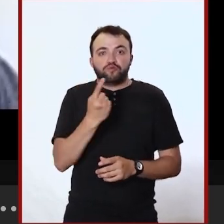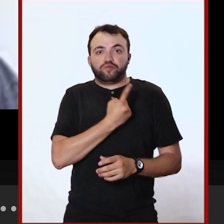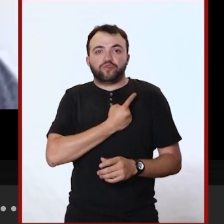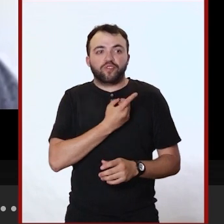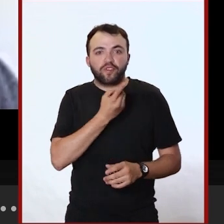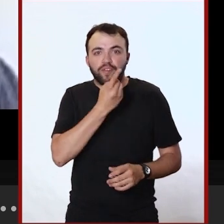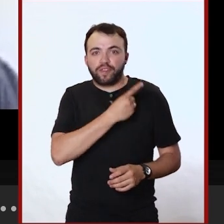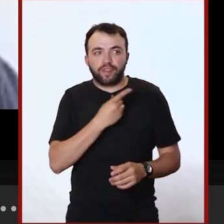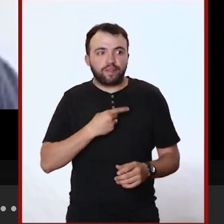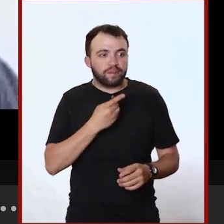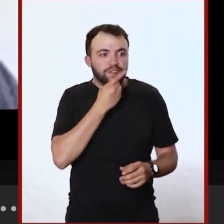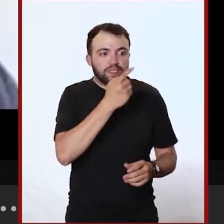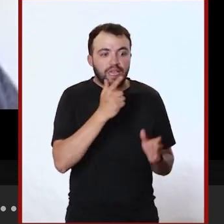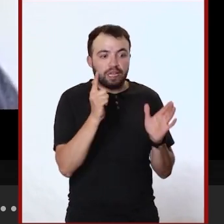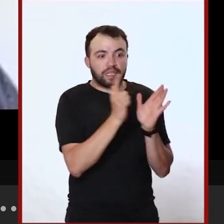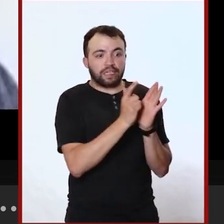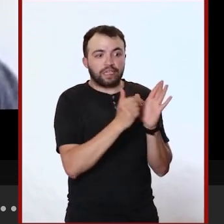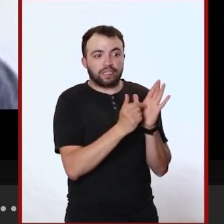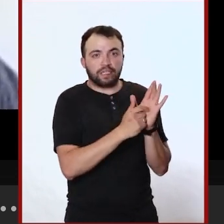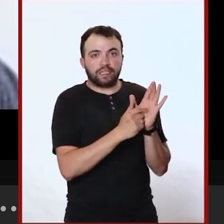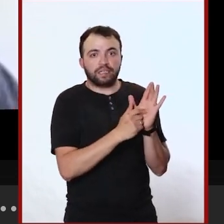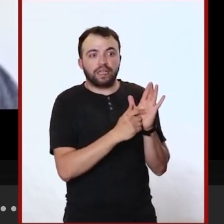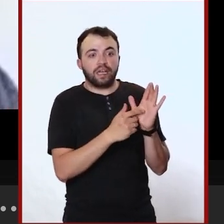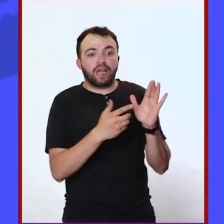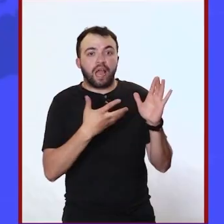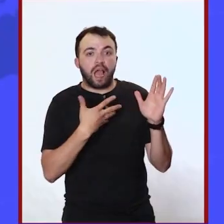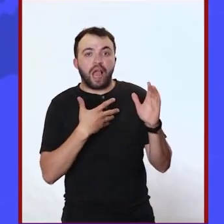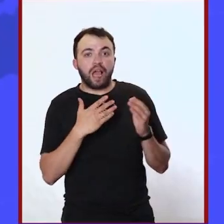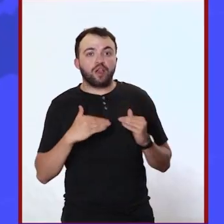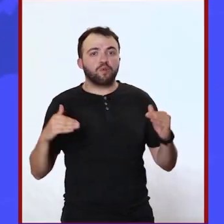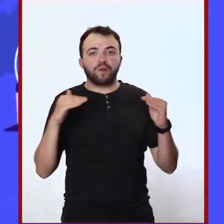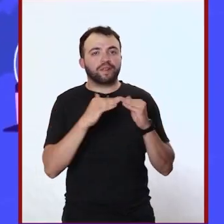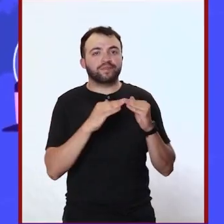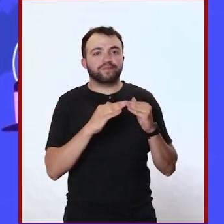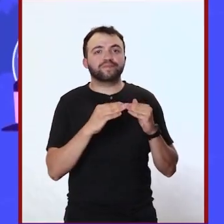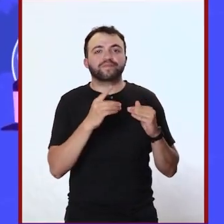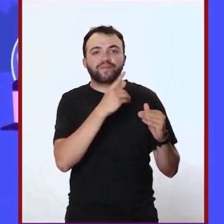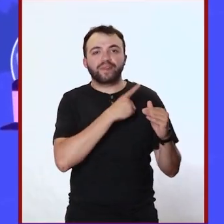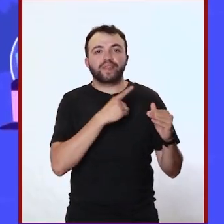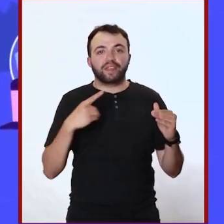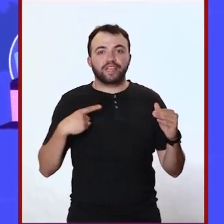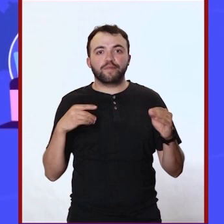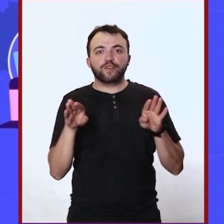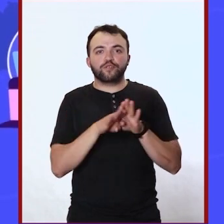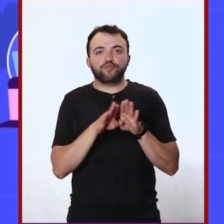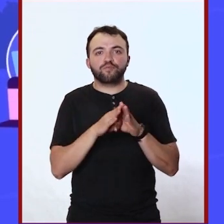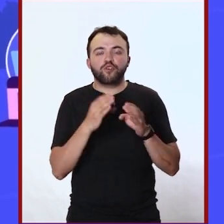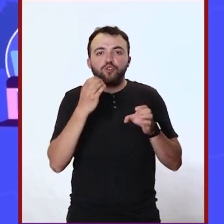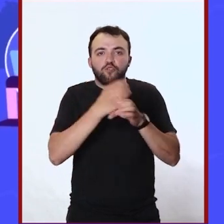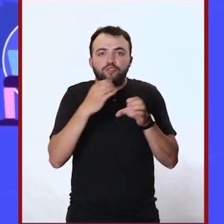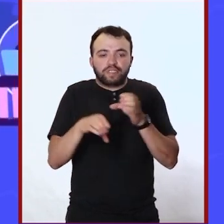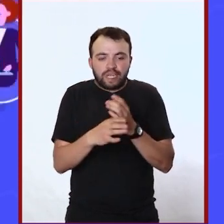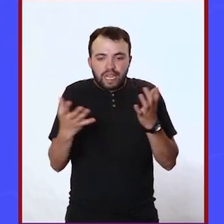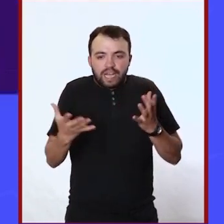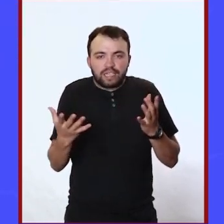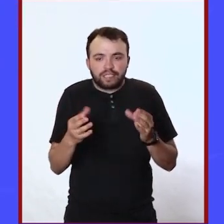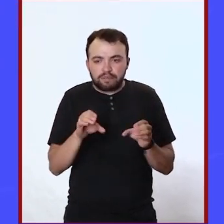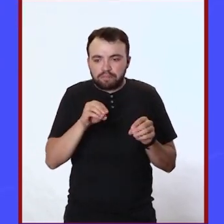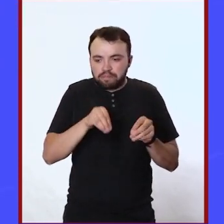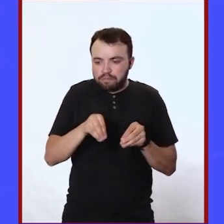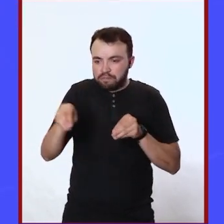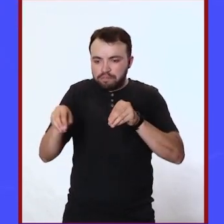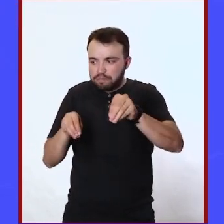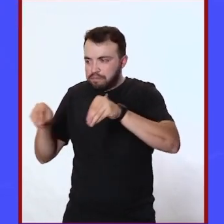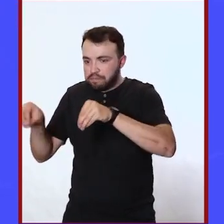entre hombres y mujeres, sino tiene que haber mecanismos reales para poder hacer que esta igualdad sea efectiva y sea llevada a